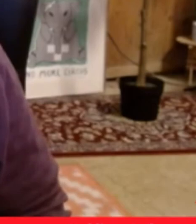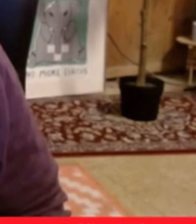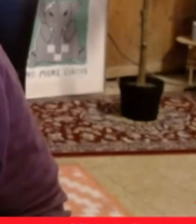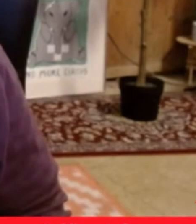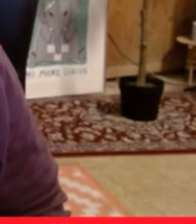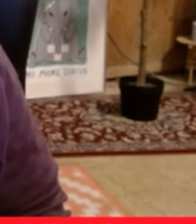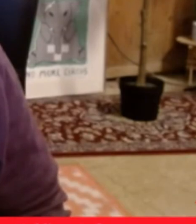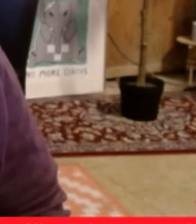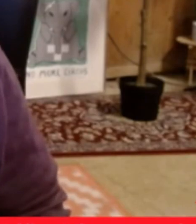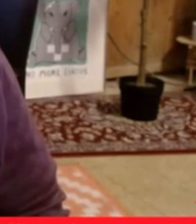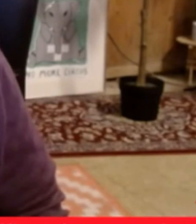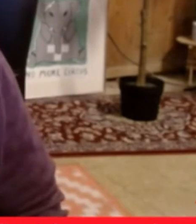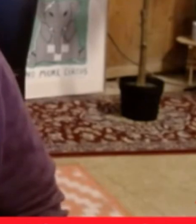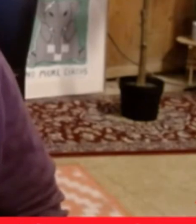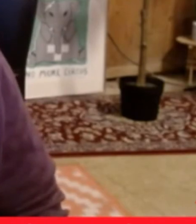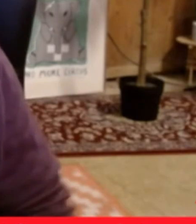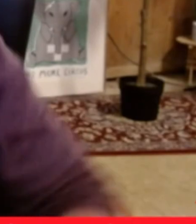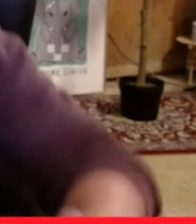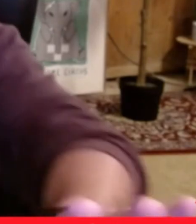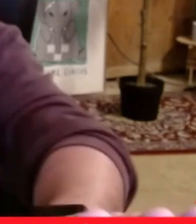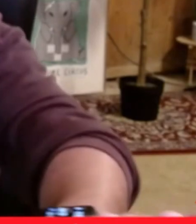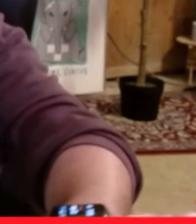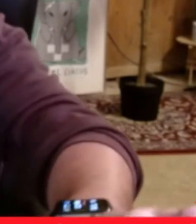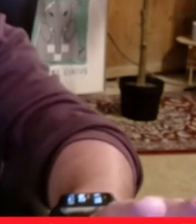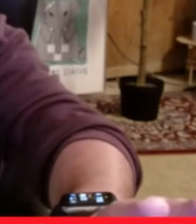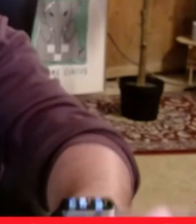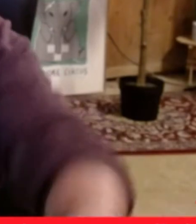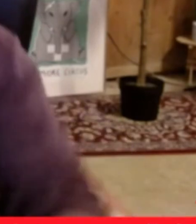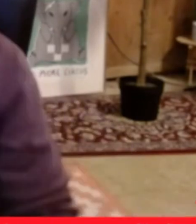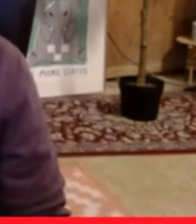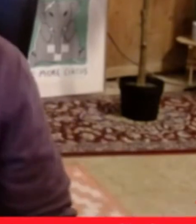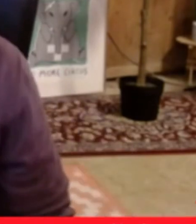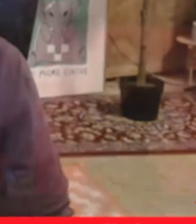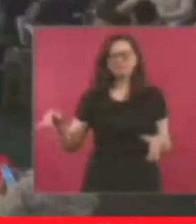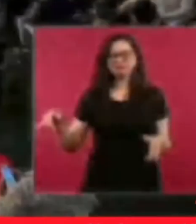tanto en la Cámara de Diputados como en la Cámara de Senadores. Está en sus manos.